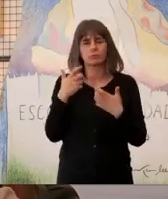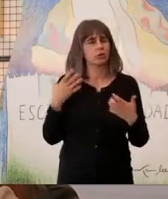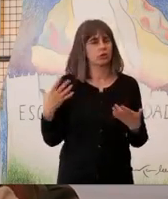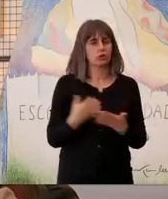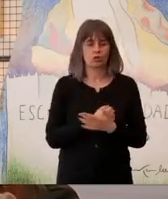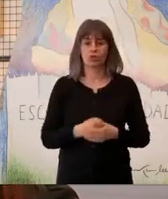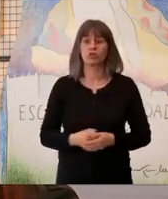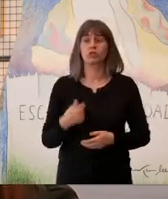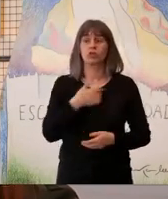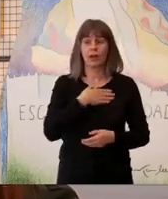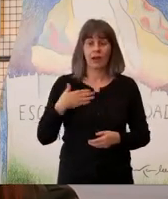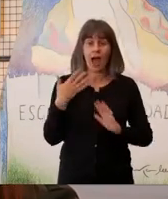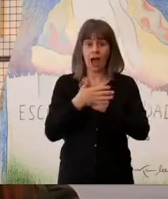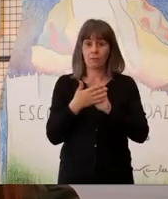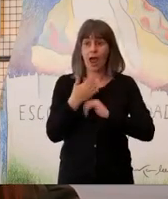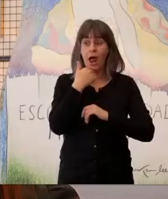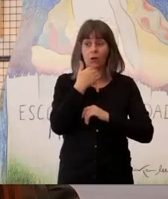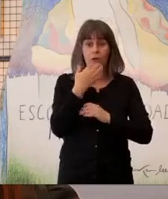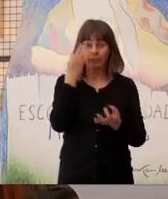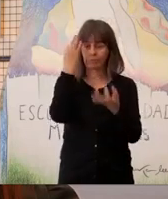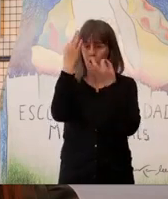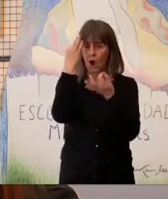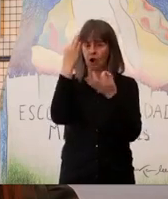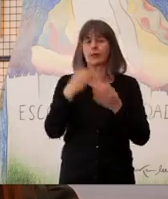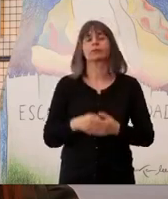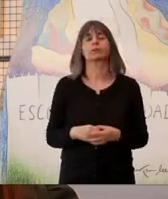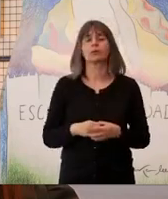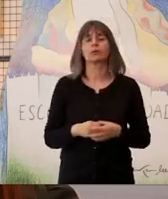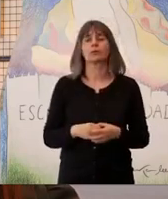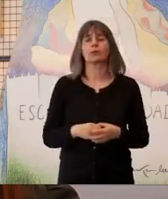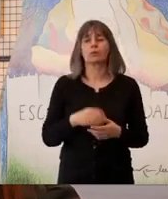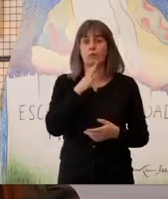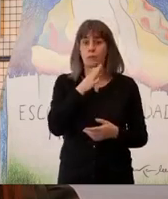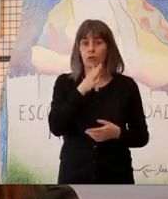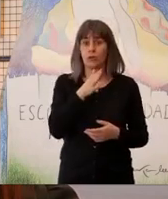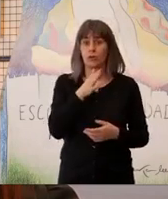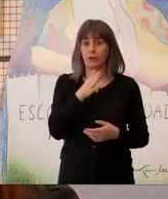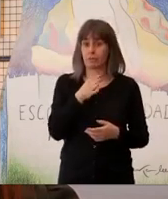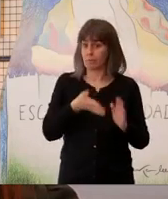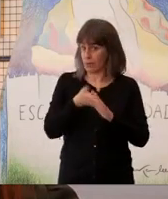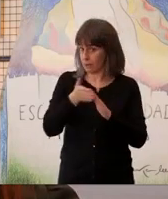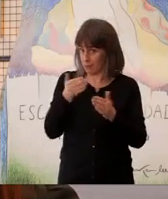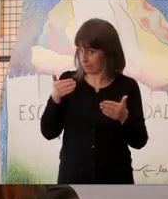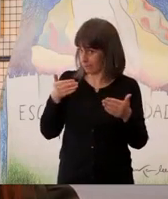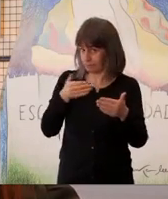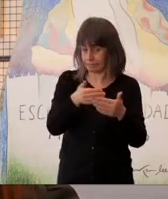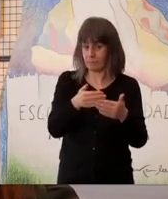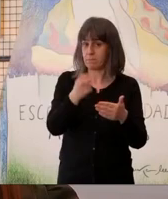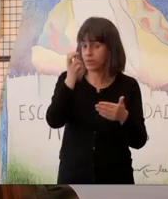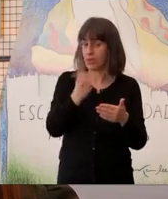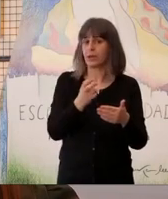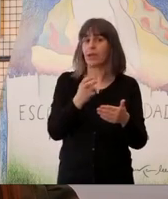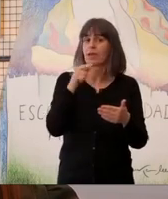hablar de una cosa muy concreta porque se nos viene se nos viene pronto y yo creo que ahí nos jugamos